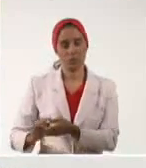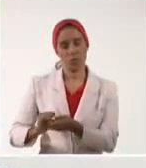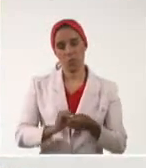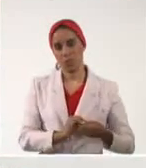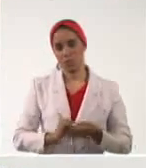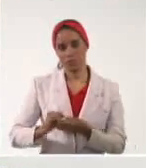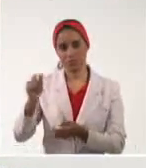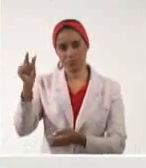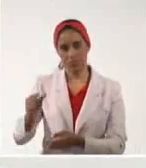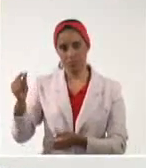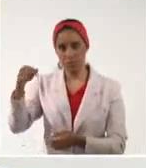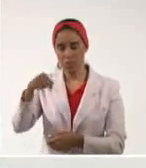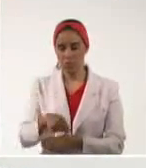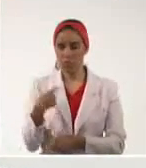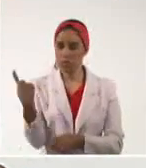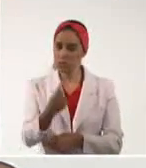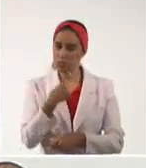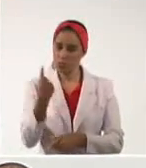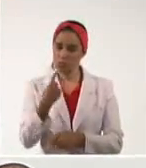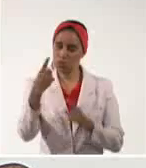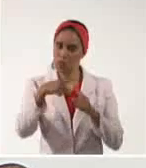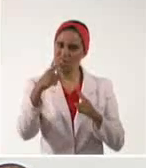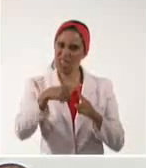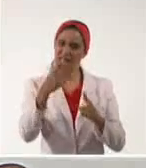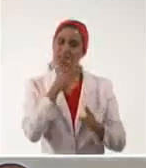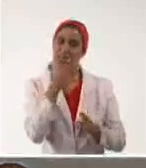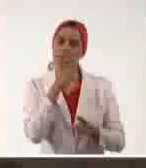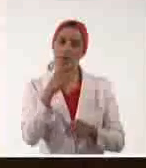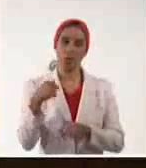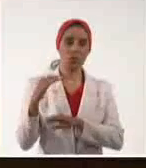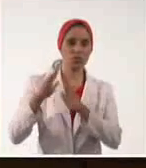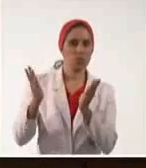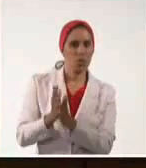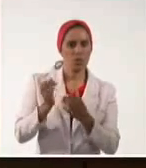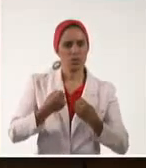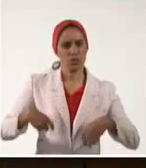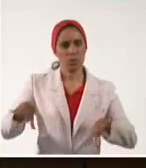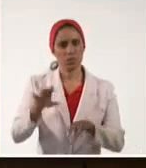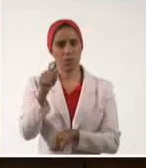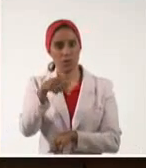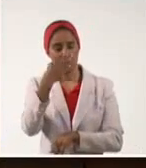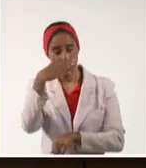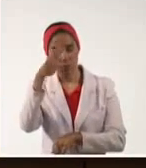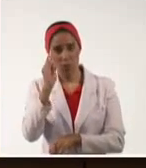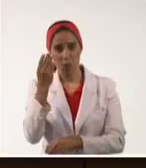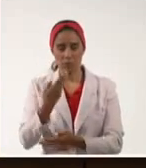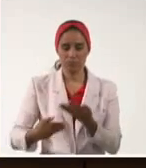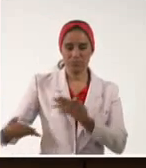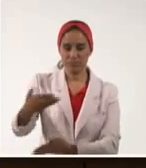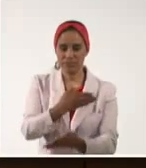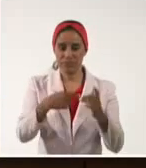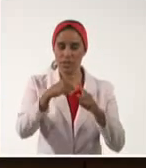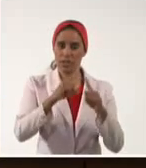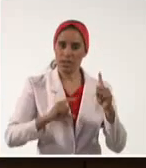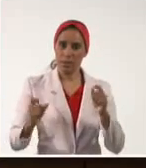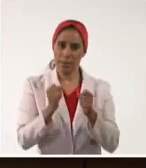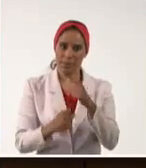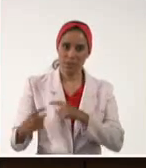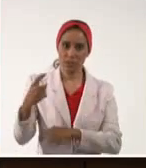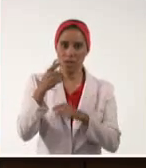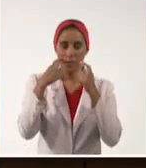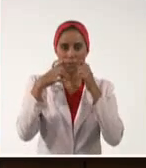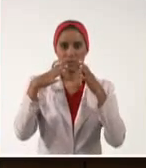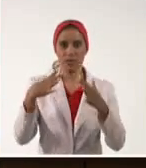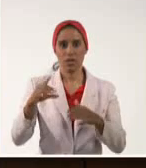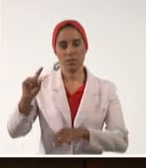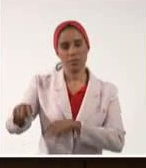estamos siendo protagonistas y testigos de decisiones cruciales. Aquí se han abordado los temas de mayor relevancia para el presente y